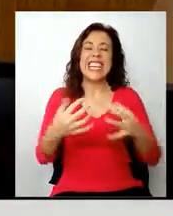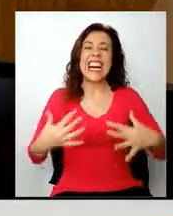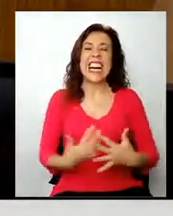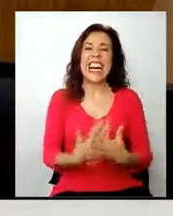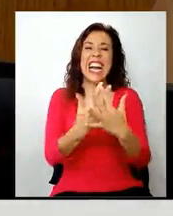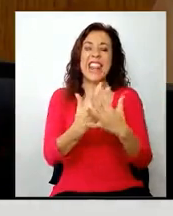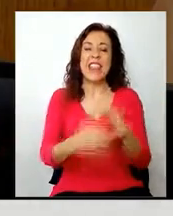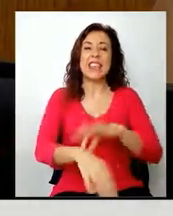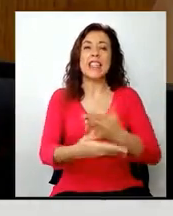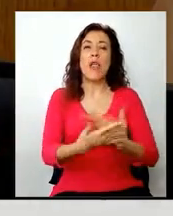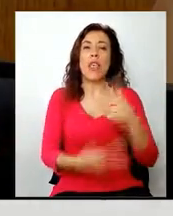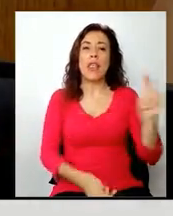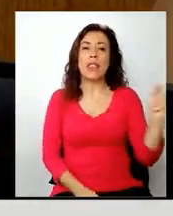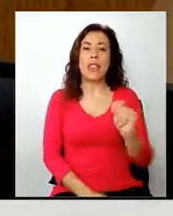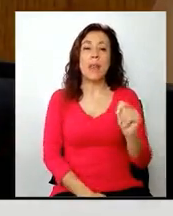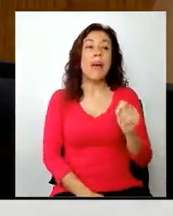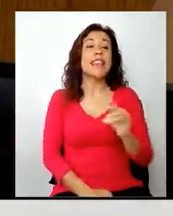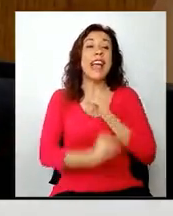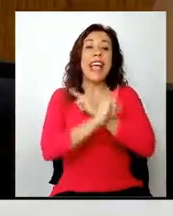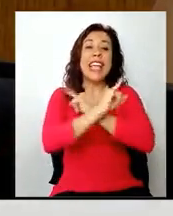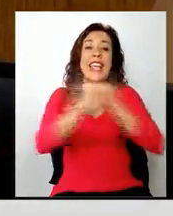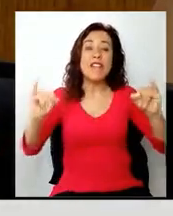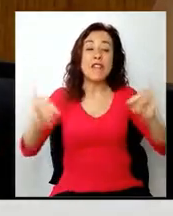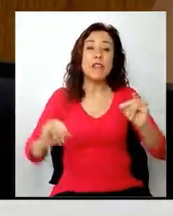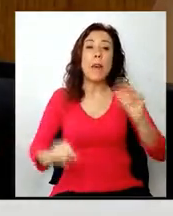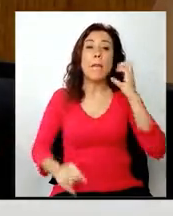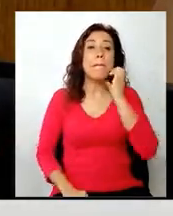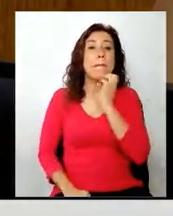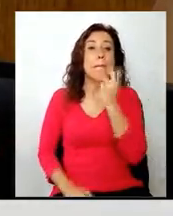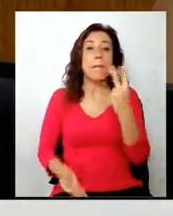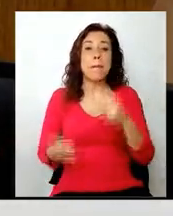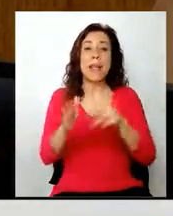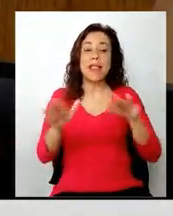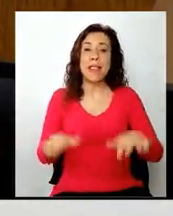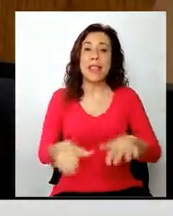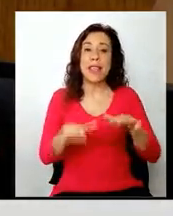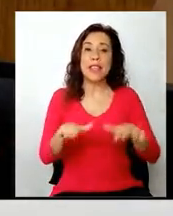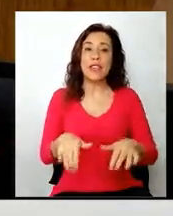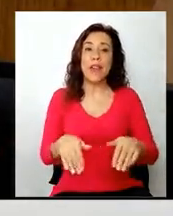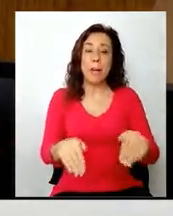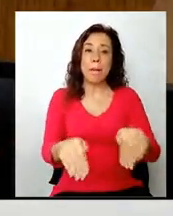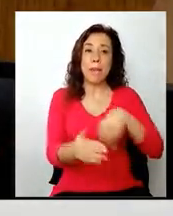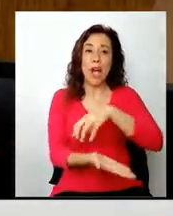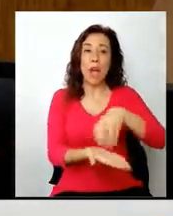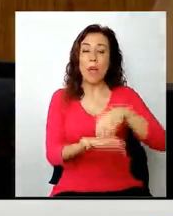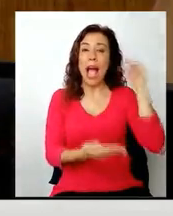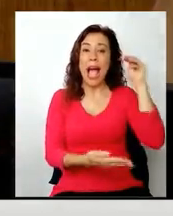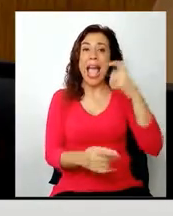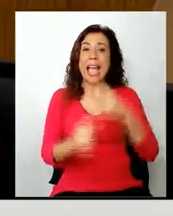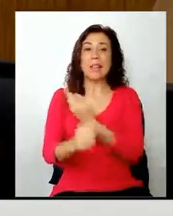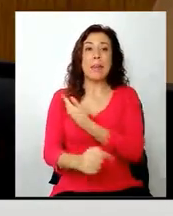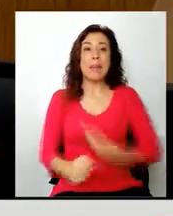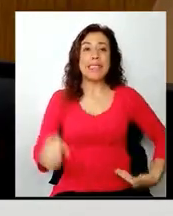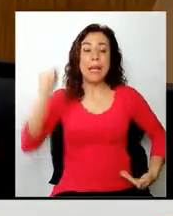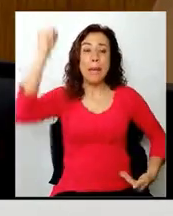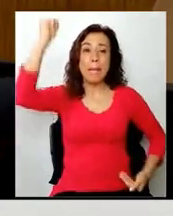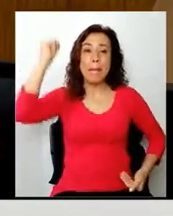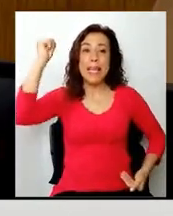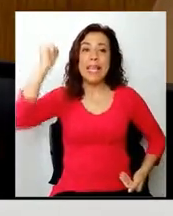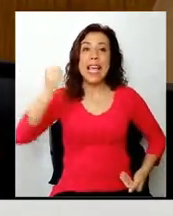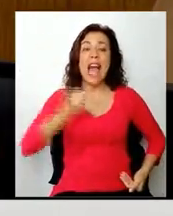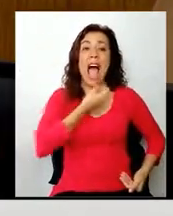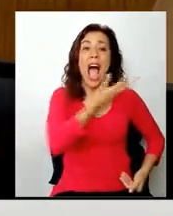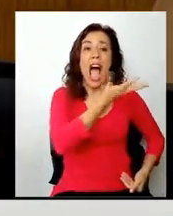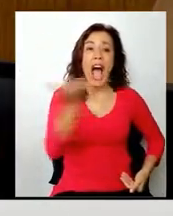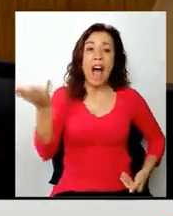esa fue la información que mayo que en mayo de 2019 en la misma comuna de alto hospicio el expresidente Sebastián Piñera entregaba a